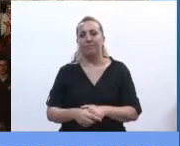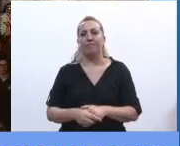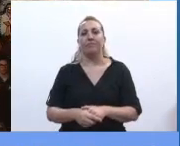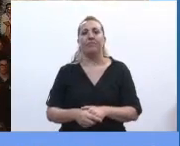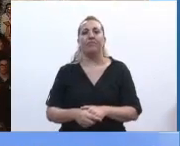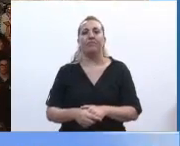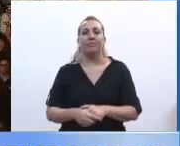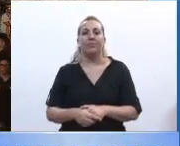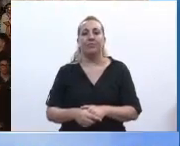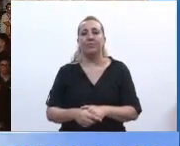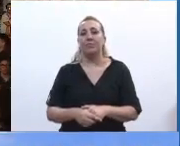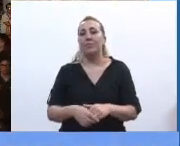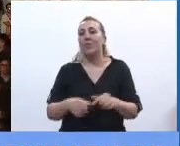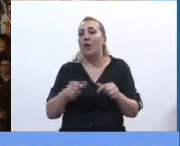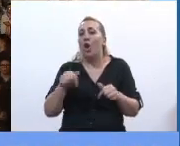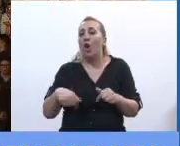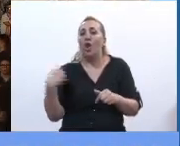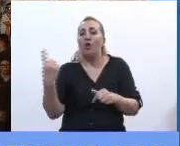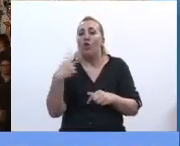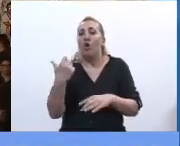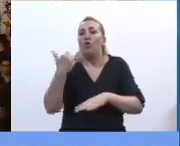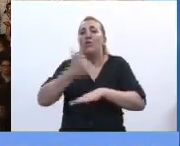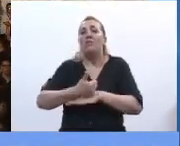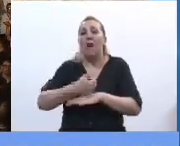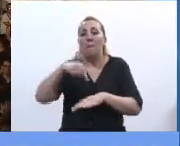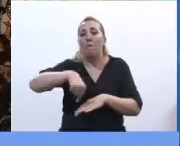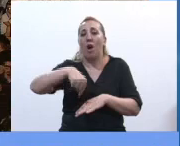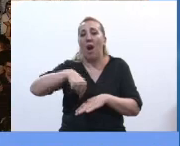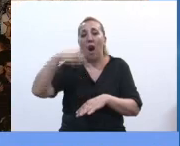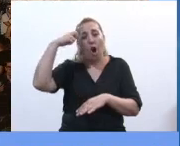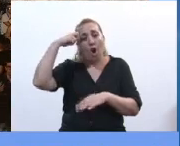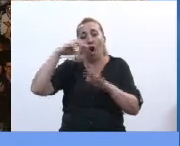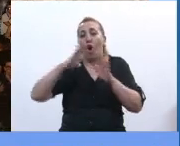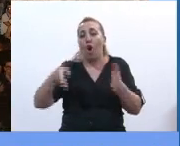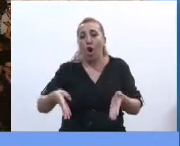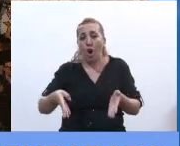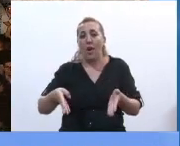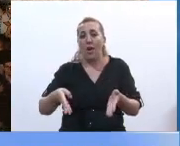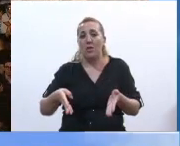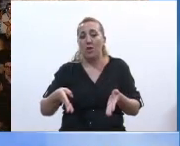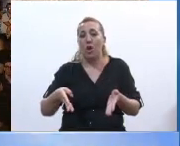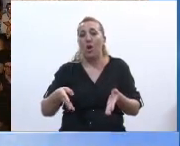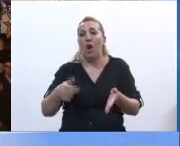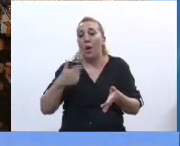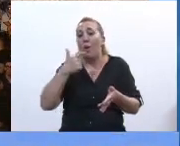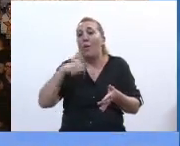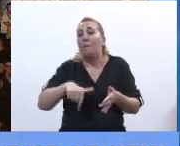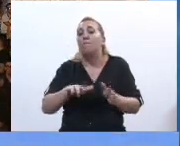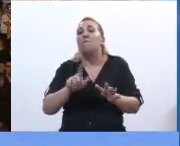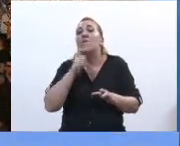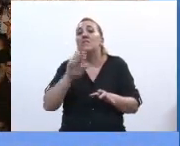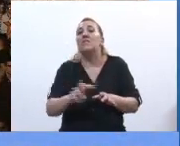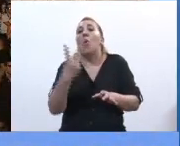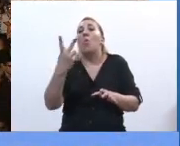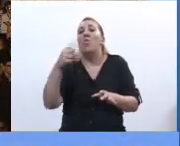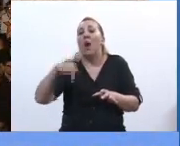y vuelvo al principio del mensaje hoy estando aquí en el congreso y estamos en la víspera de esta votación por segunda